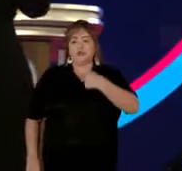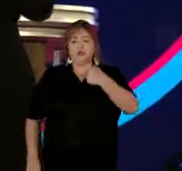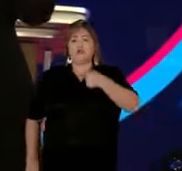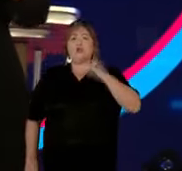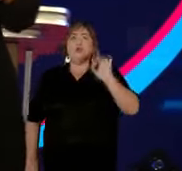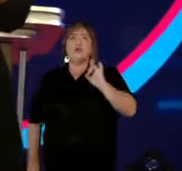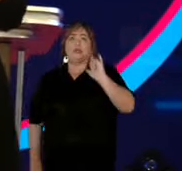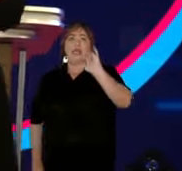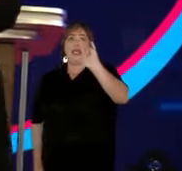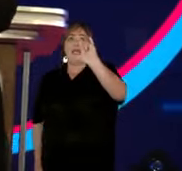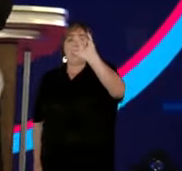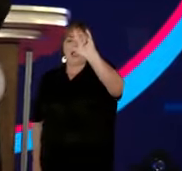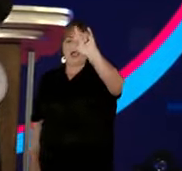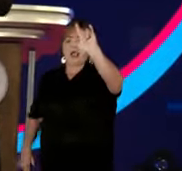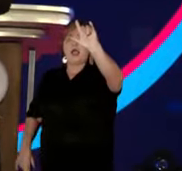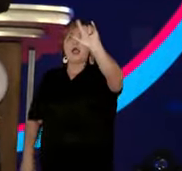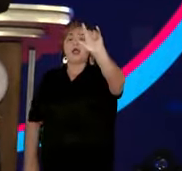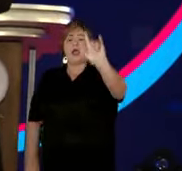Cristo, yo te